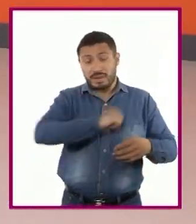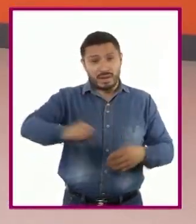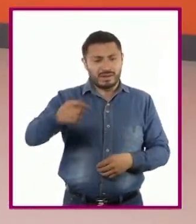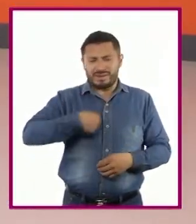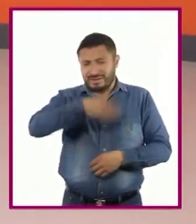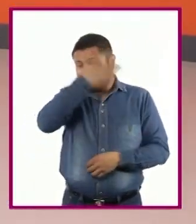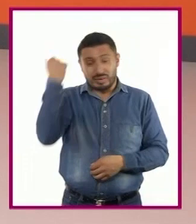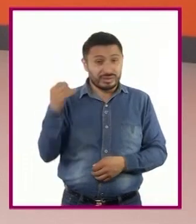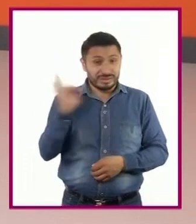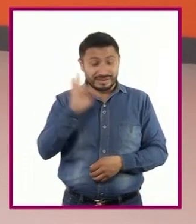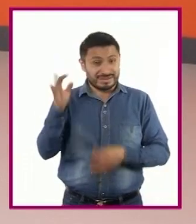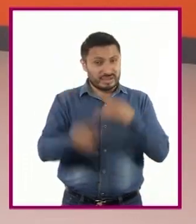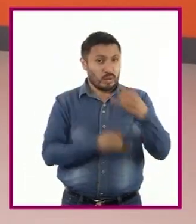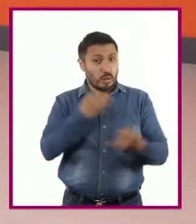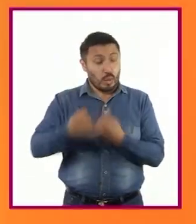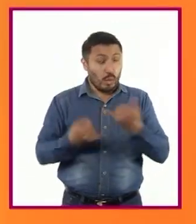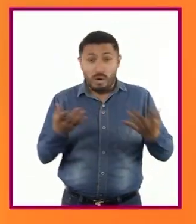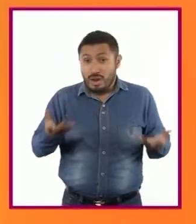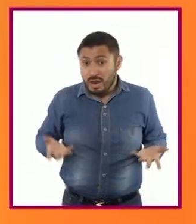los artistas juegan,